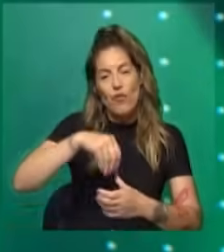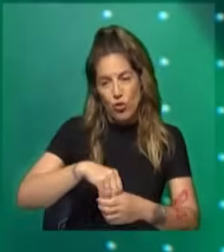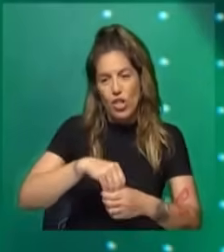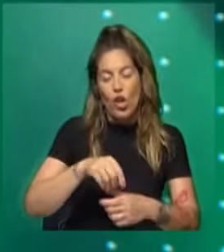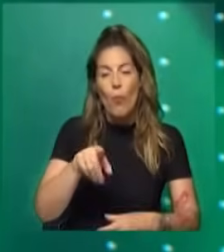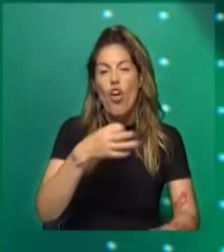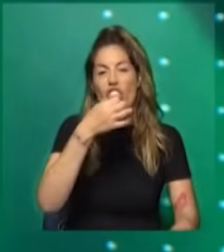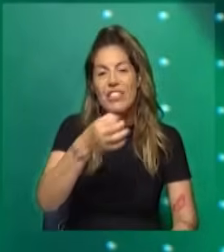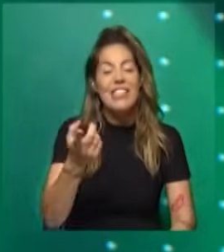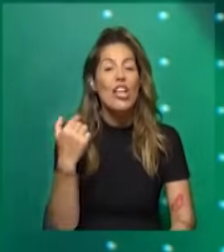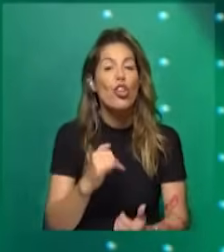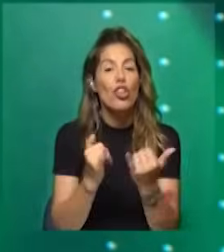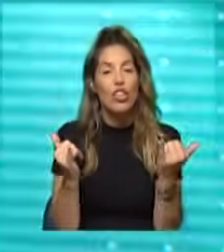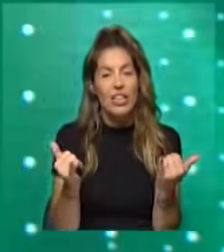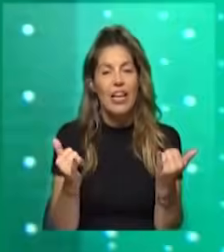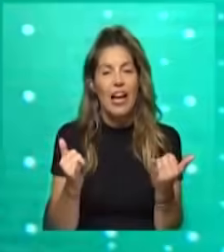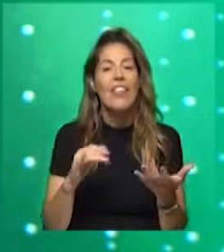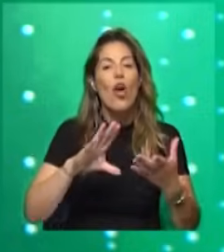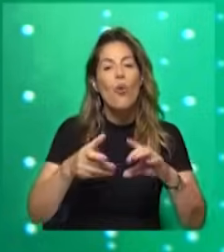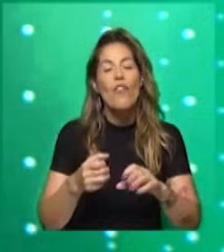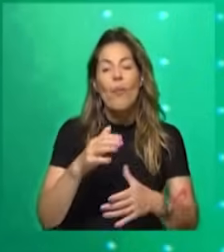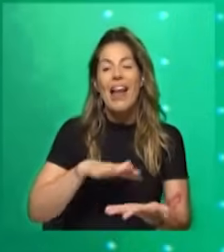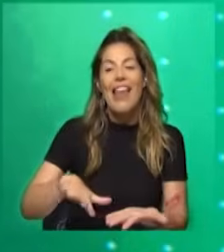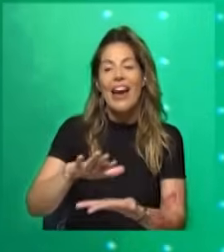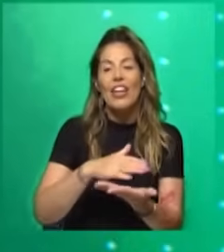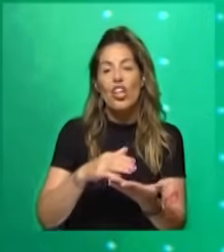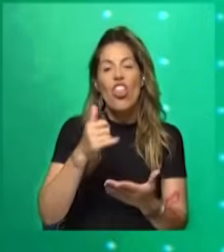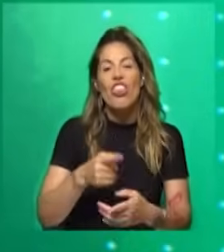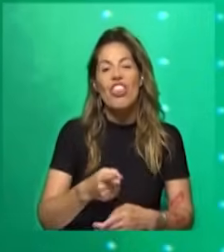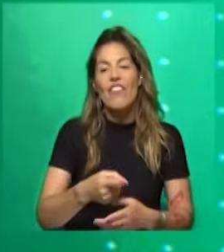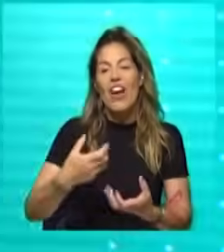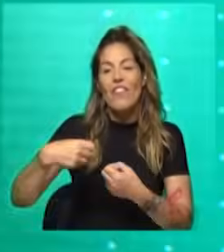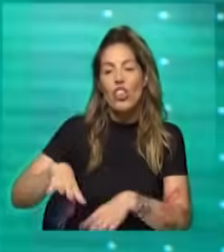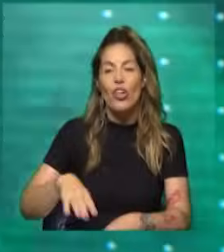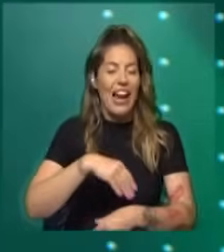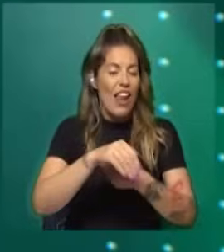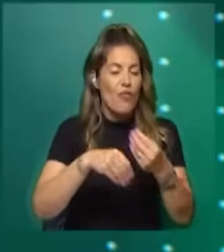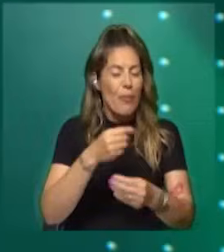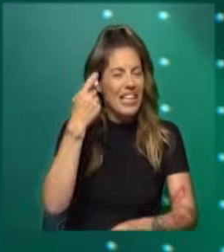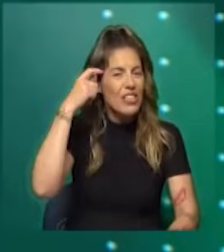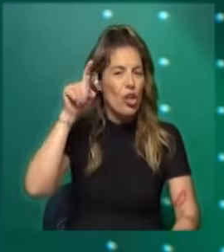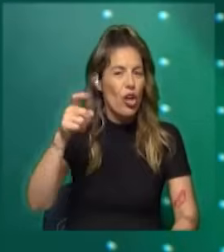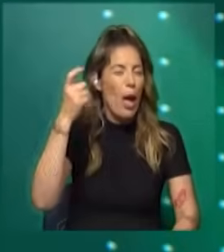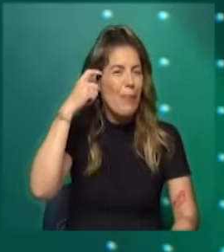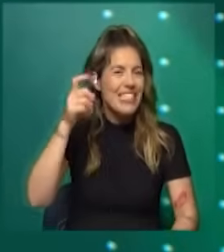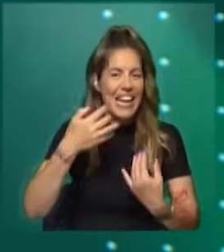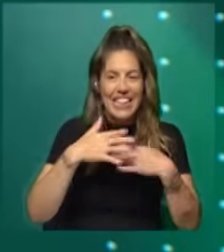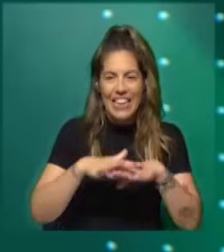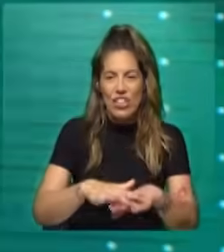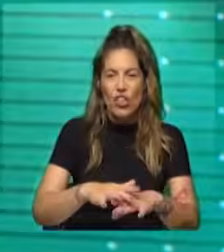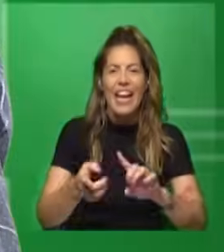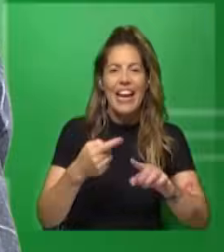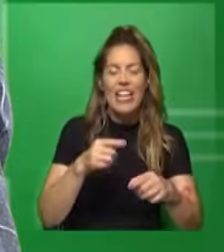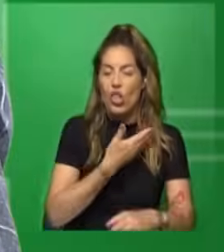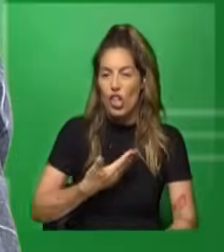Vos decías el otro día que de alguna forma la región debe abandonar esto de las familias ideológicas y de pensar la integración en función